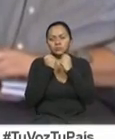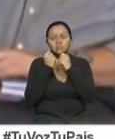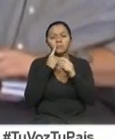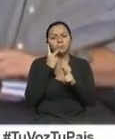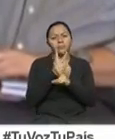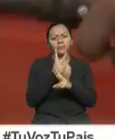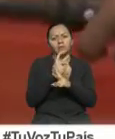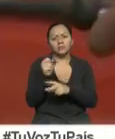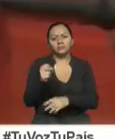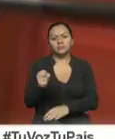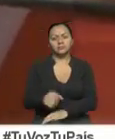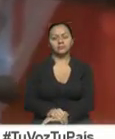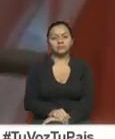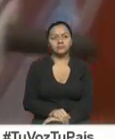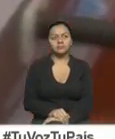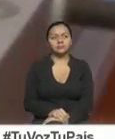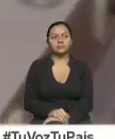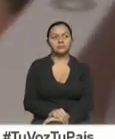peligroso.